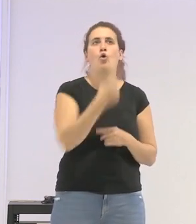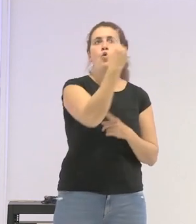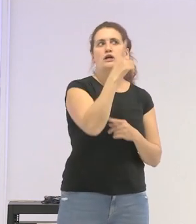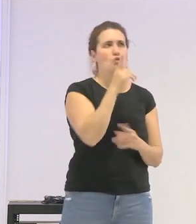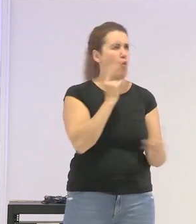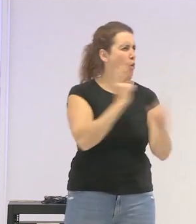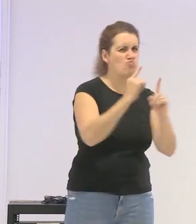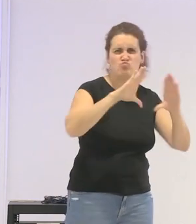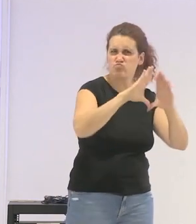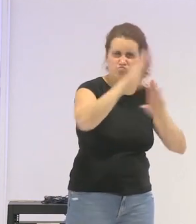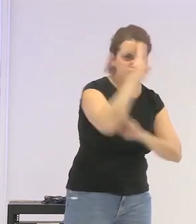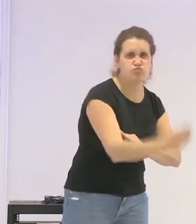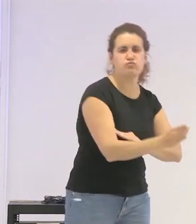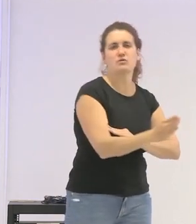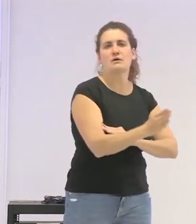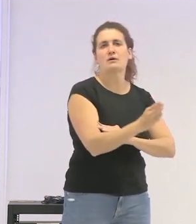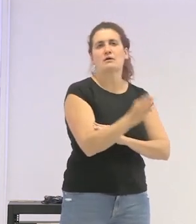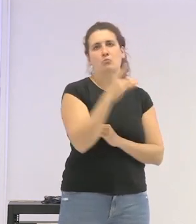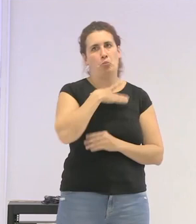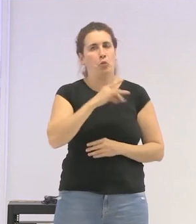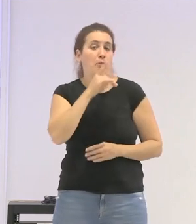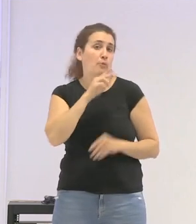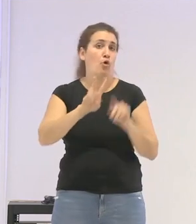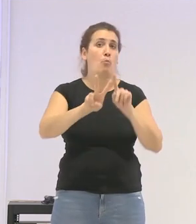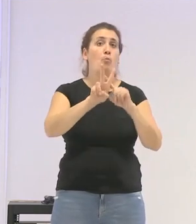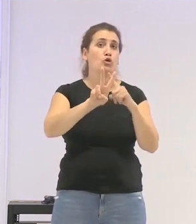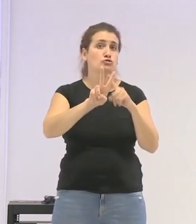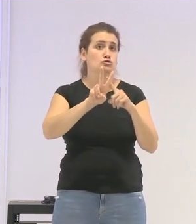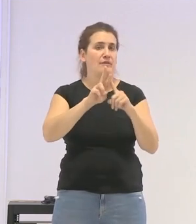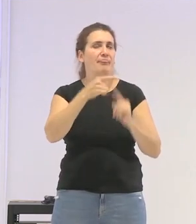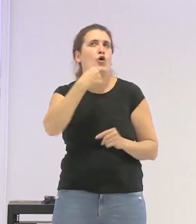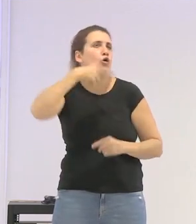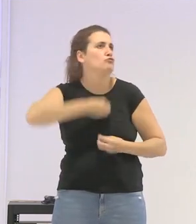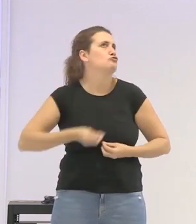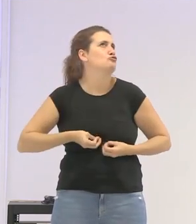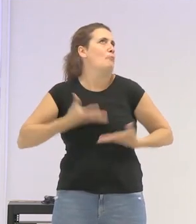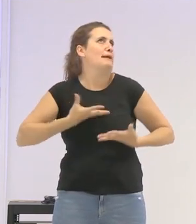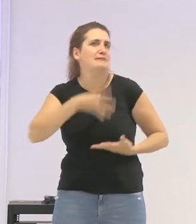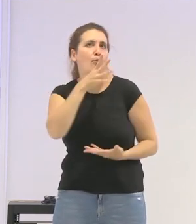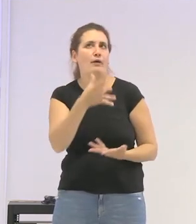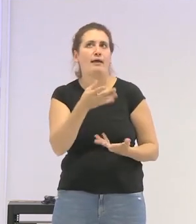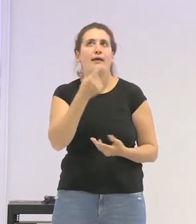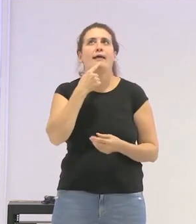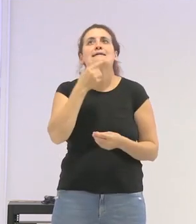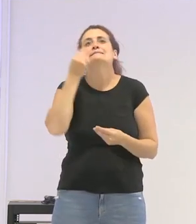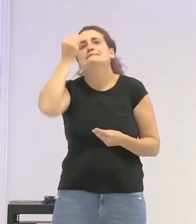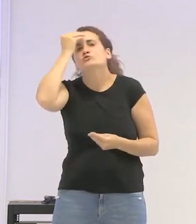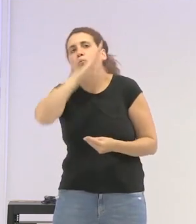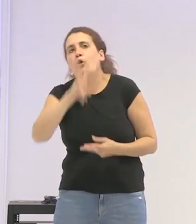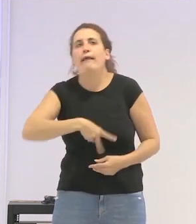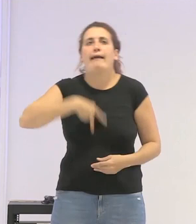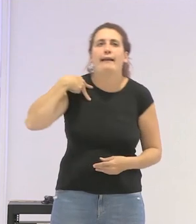frontalmente antifeministas, como puede ser sorprendentemente Vox. Digo sorprendentemente porque en general se suele hacer como